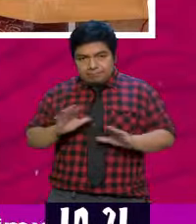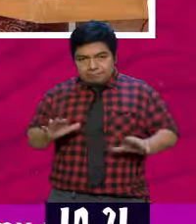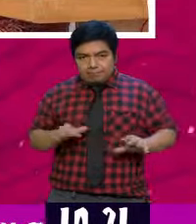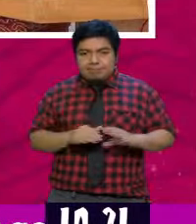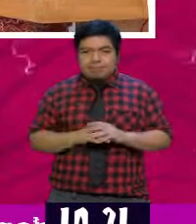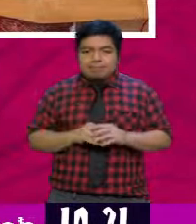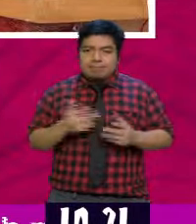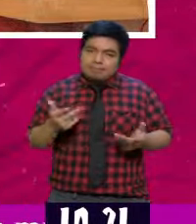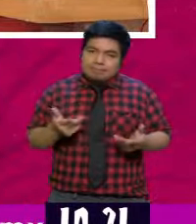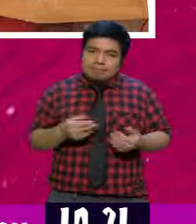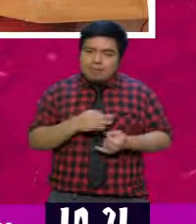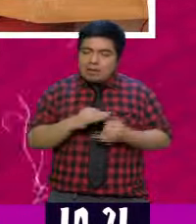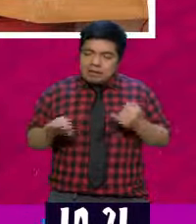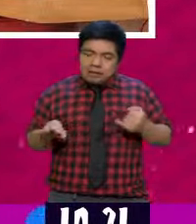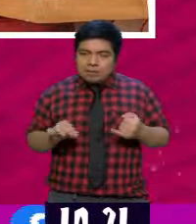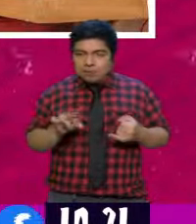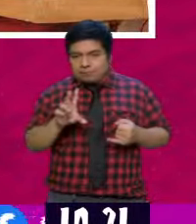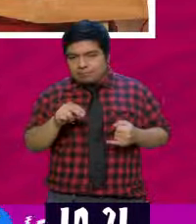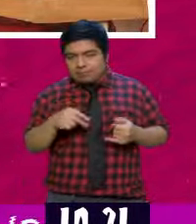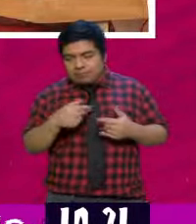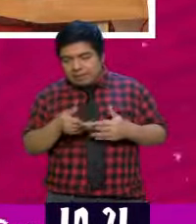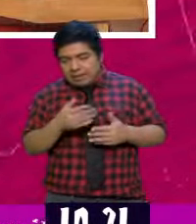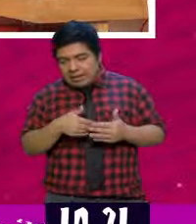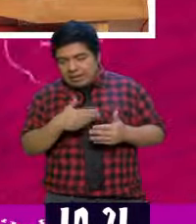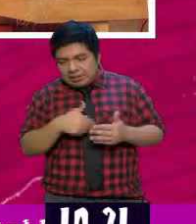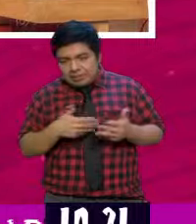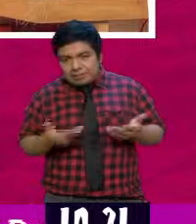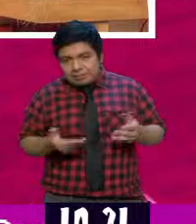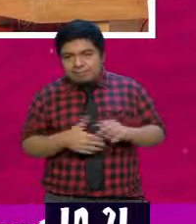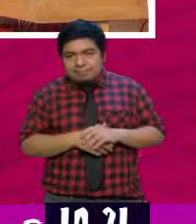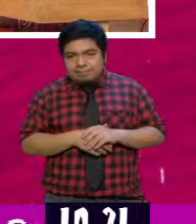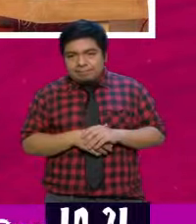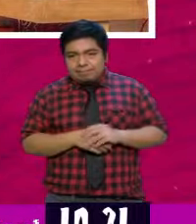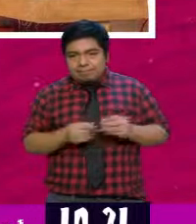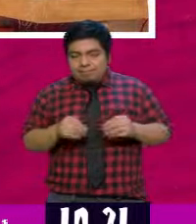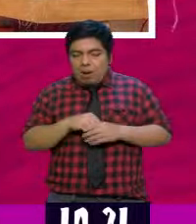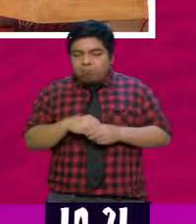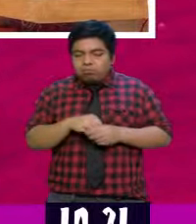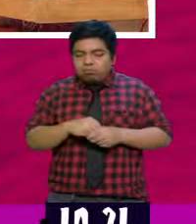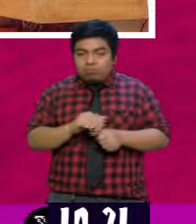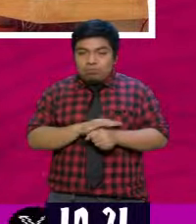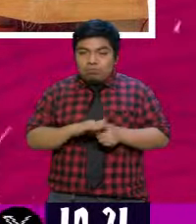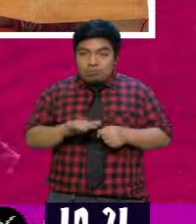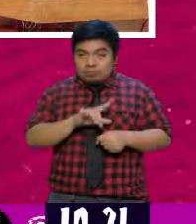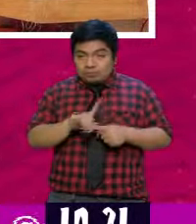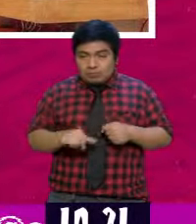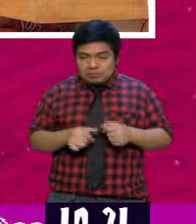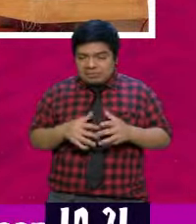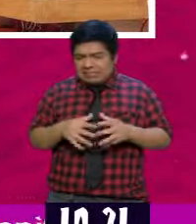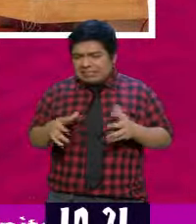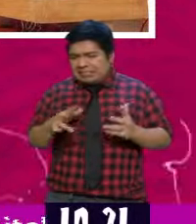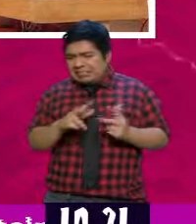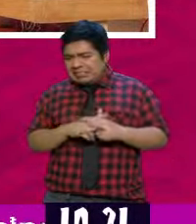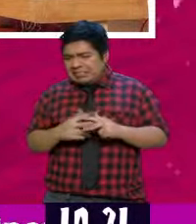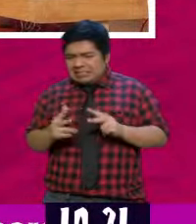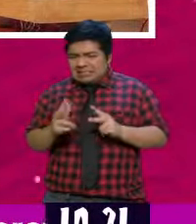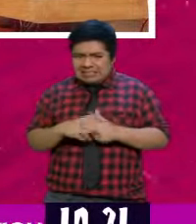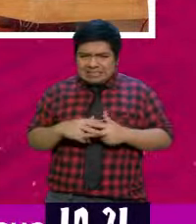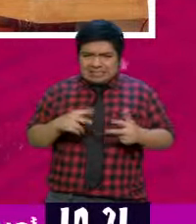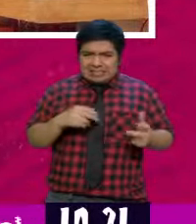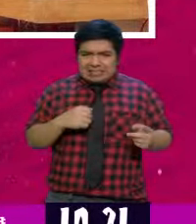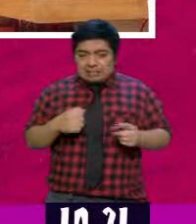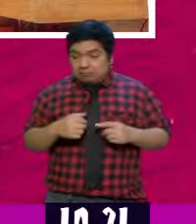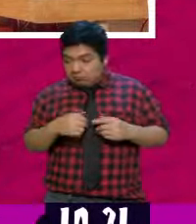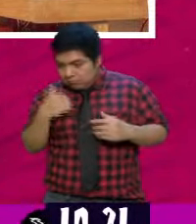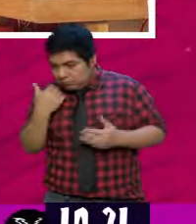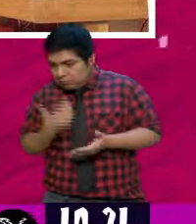no vayan nomás a la última. Sí, vayan no, antes. No, por favor, porque por luego se atasca la luego última. Luego es un pleito, luego se empiezan a maltratar.